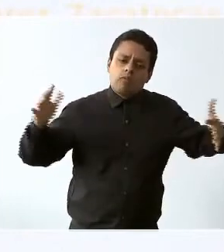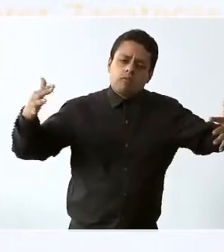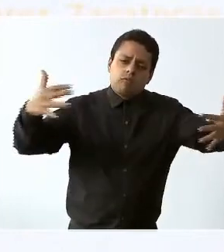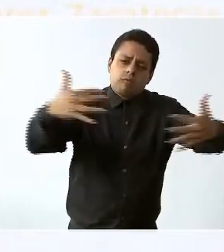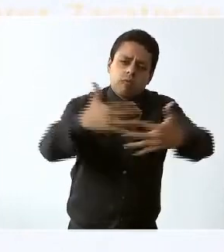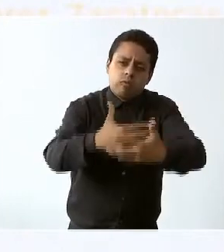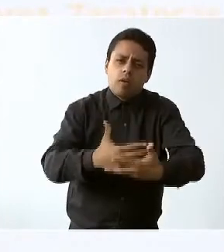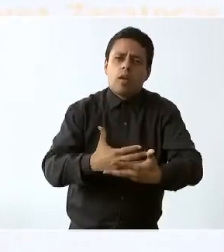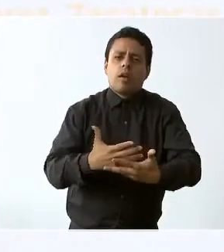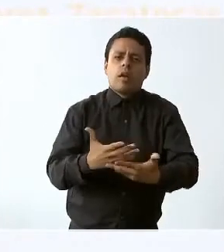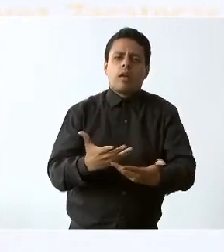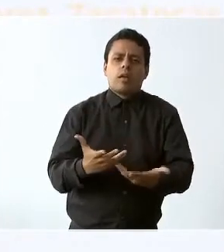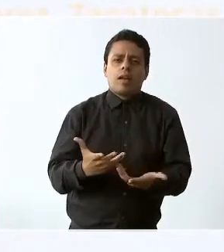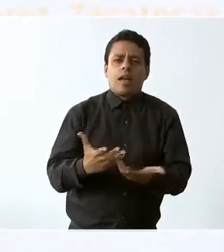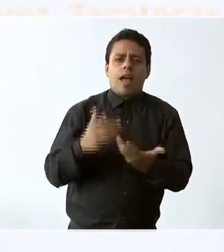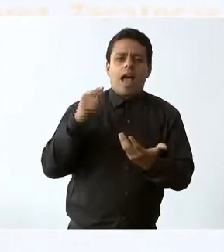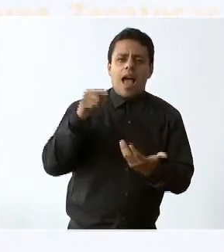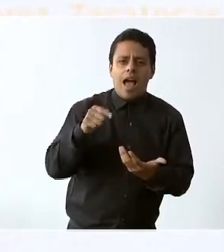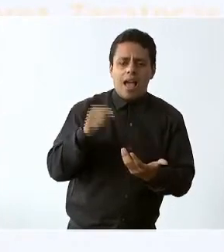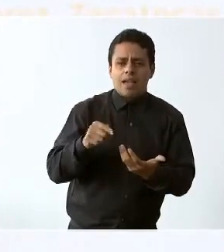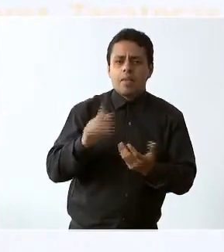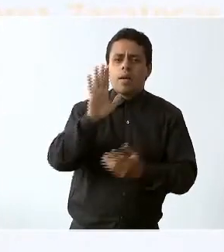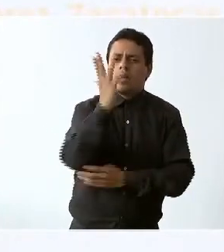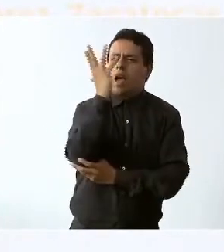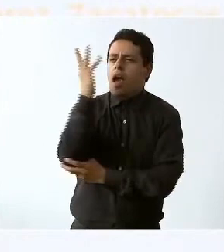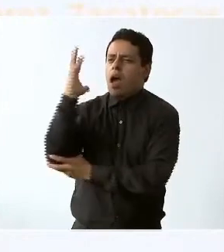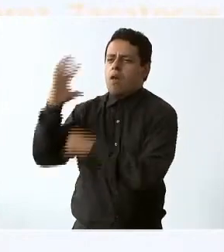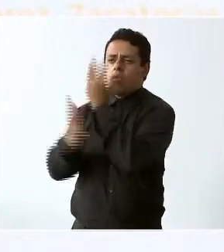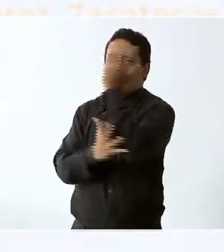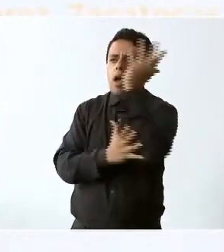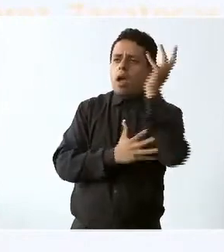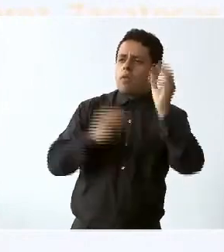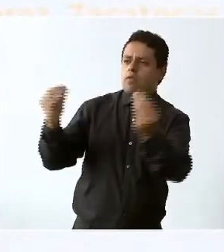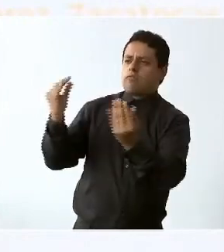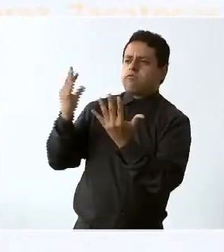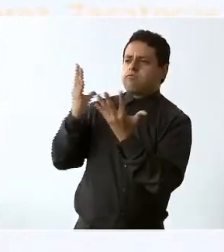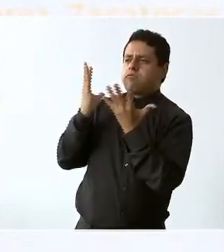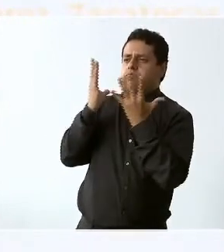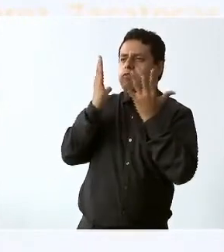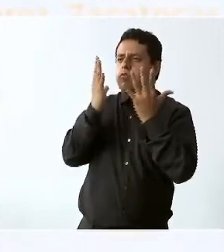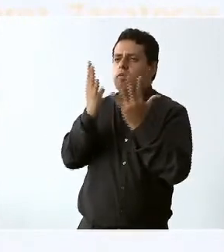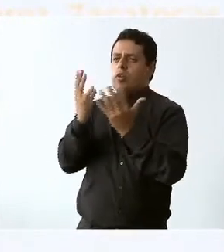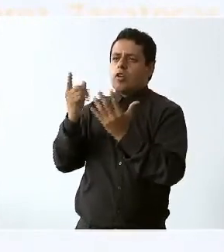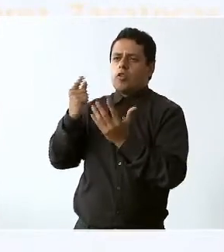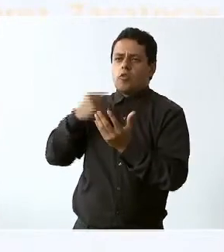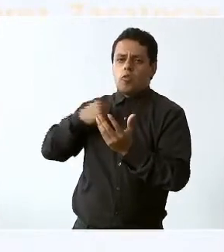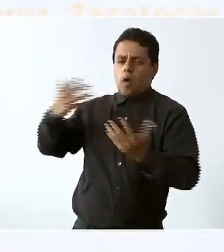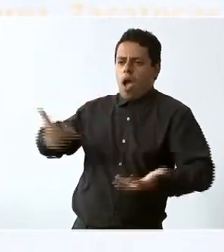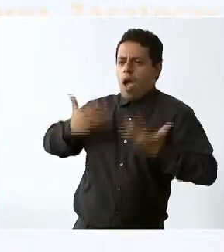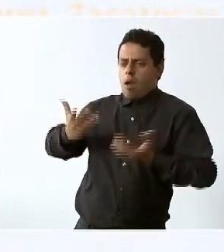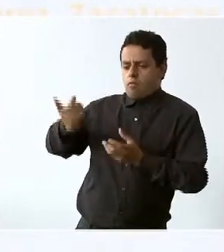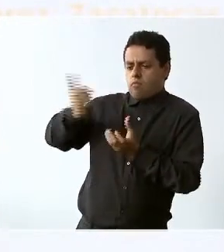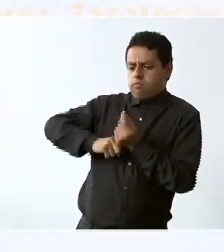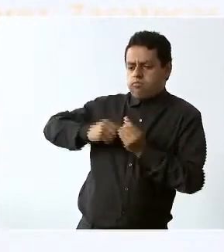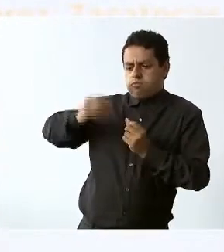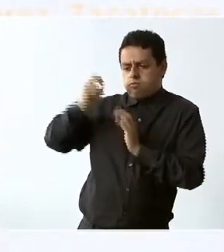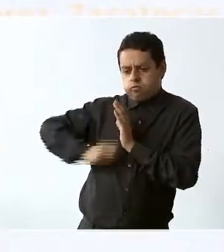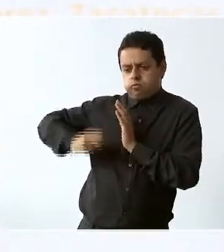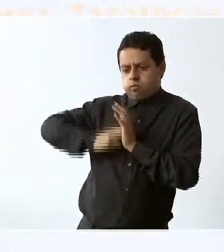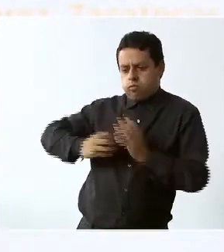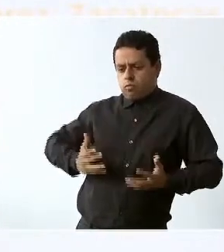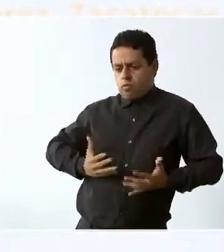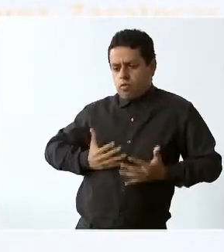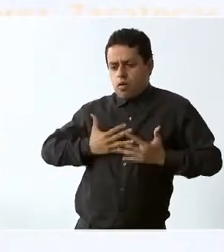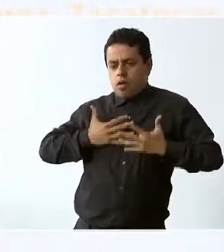más honda mística de selva con que me modelaste por entero al